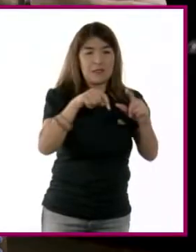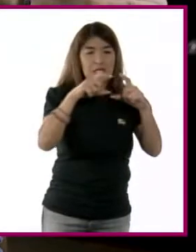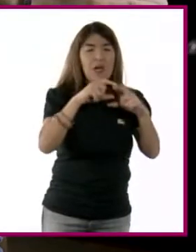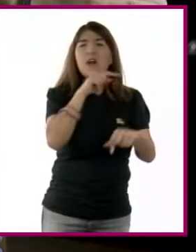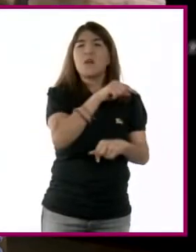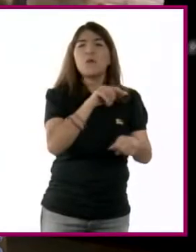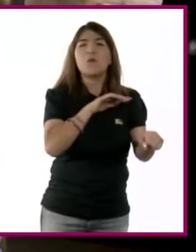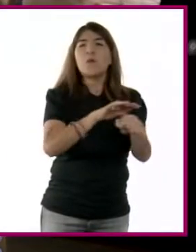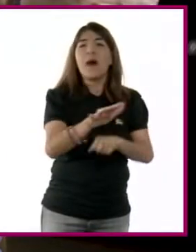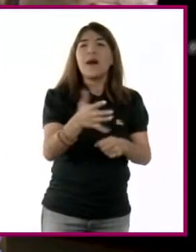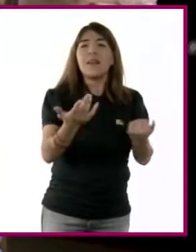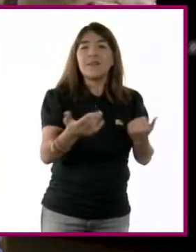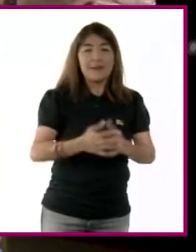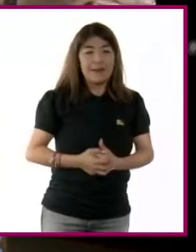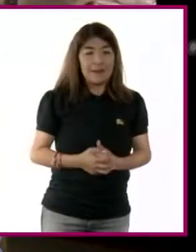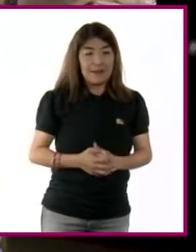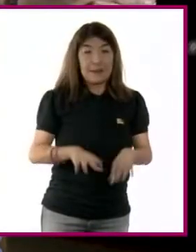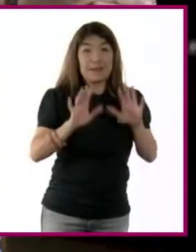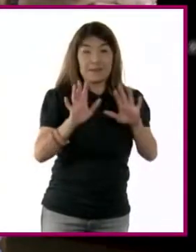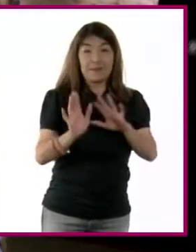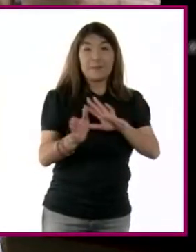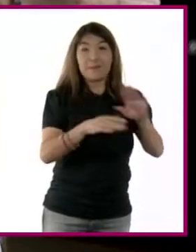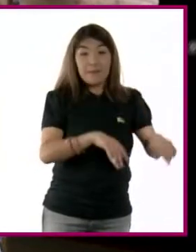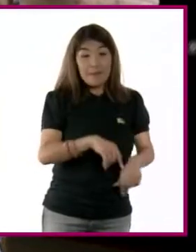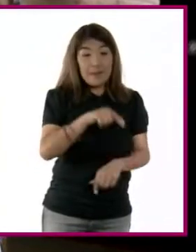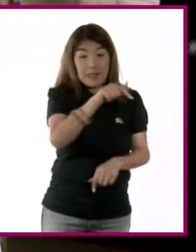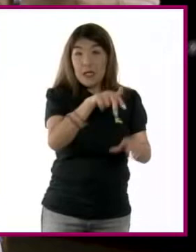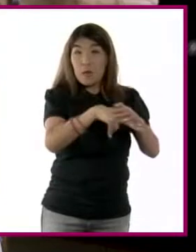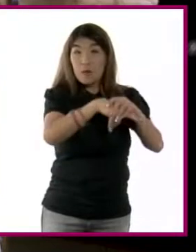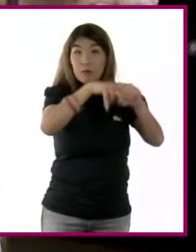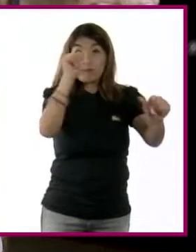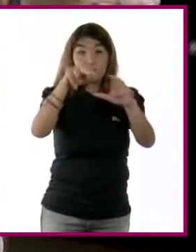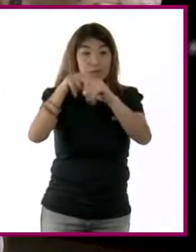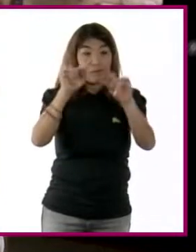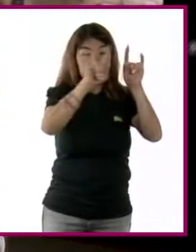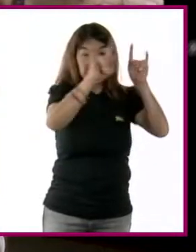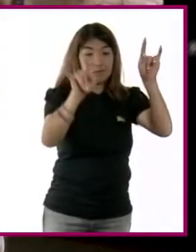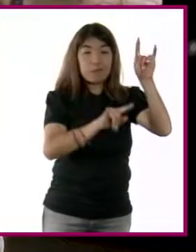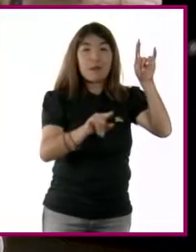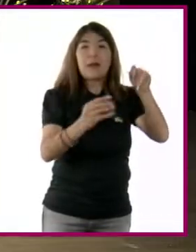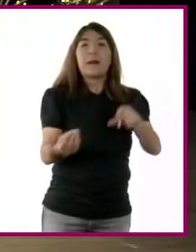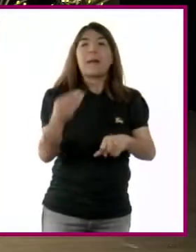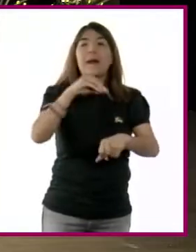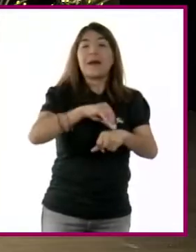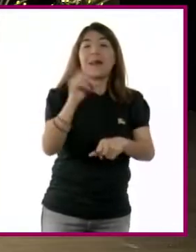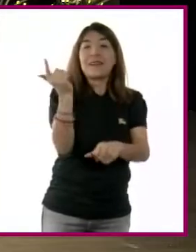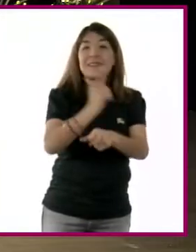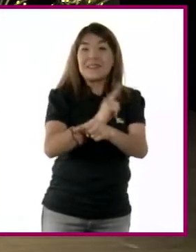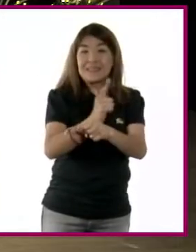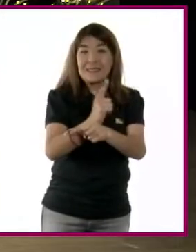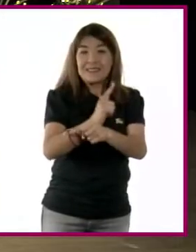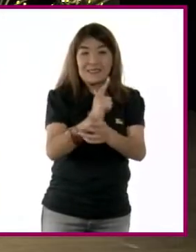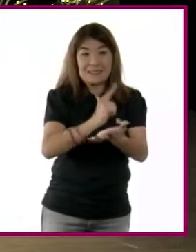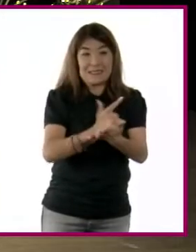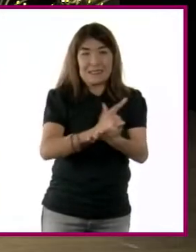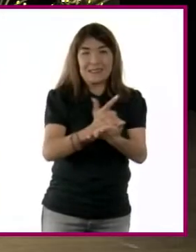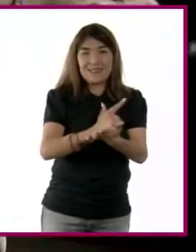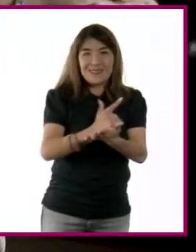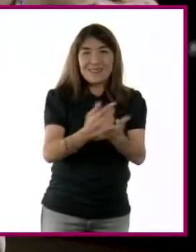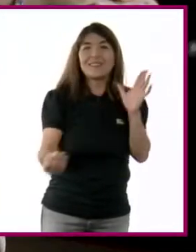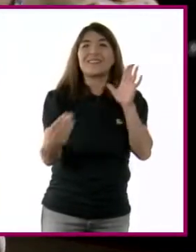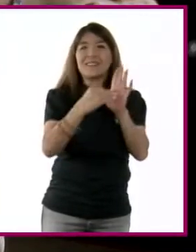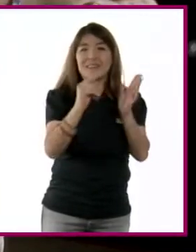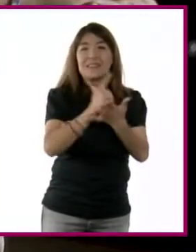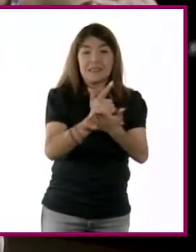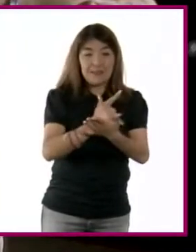casilla? En cambio, si las casillas se encuentran vacías, se pondrá una ficha gris. En este caso, están representadas